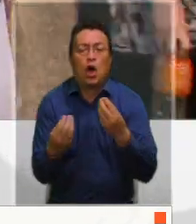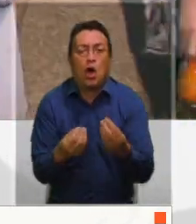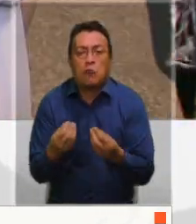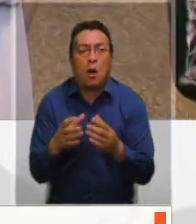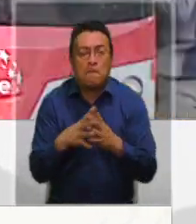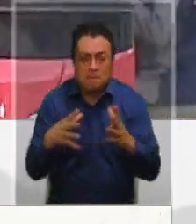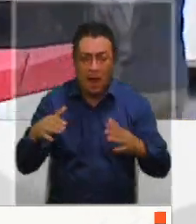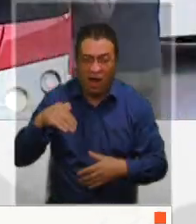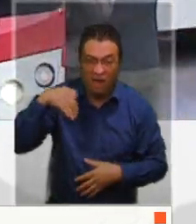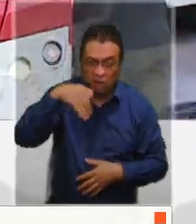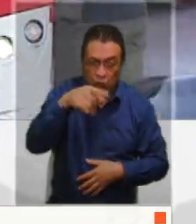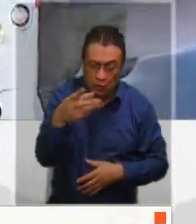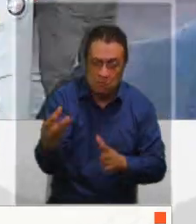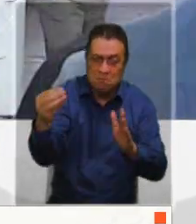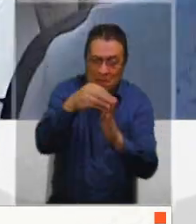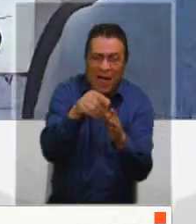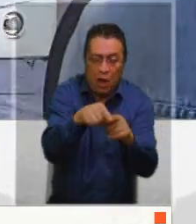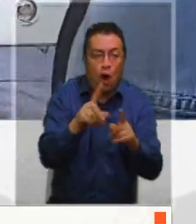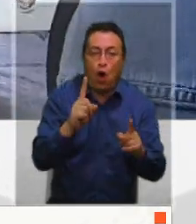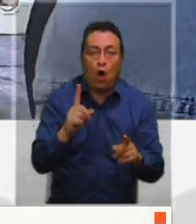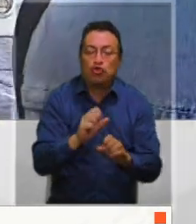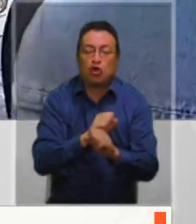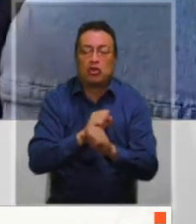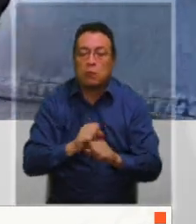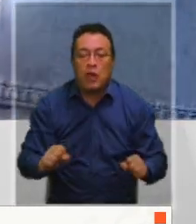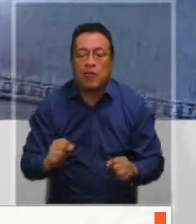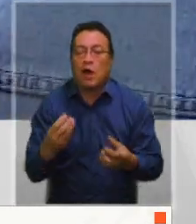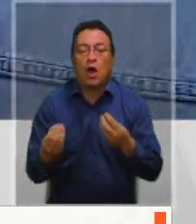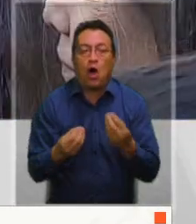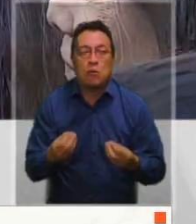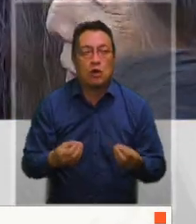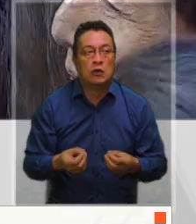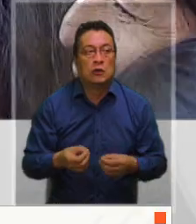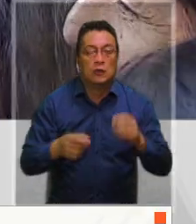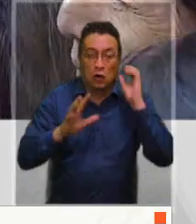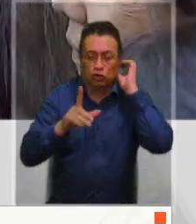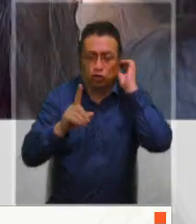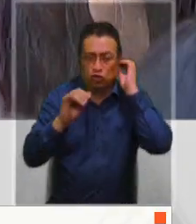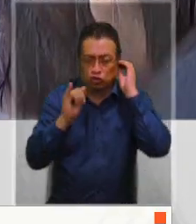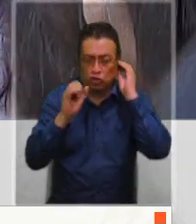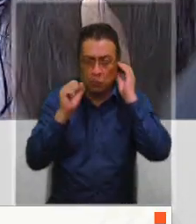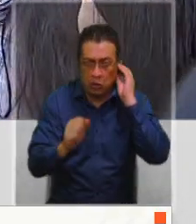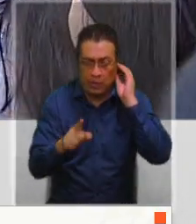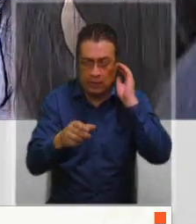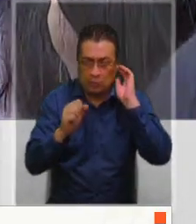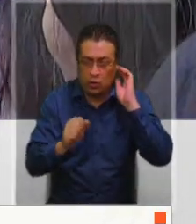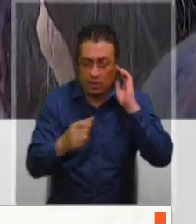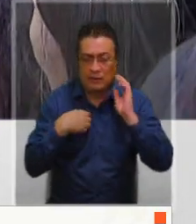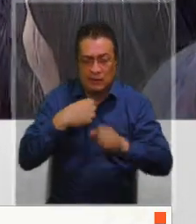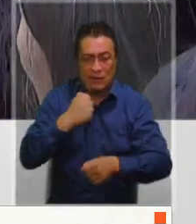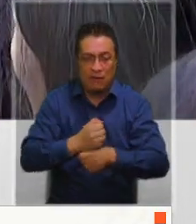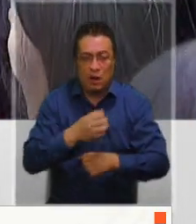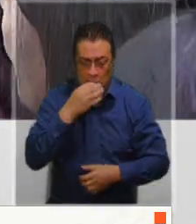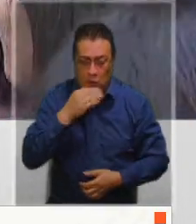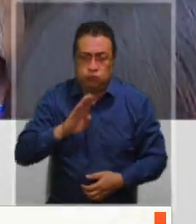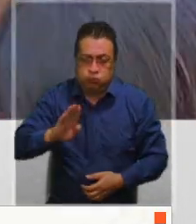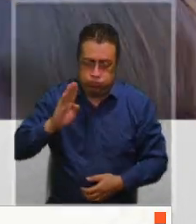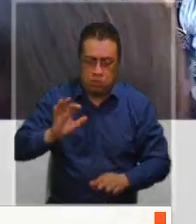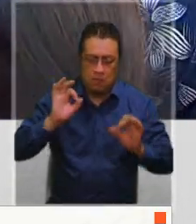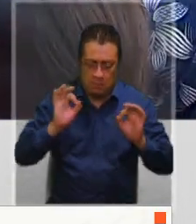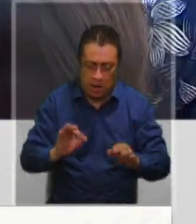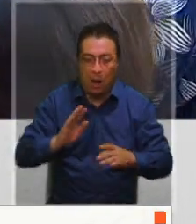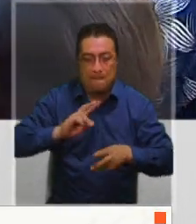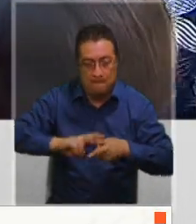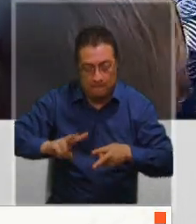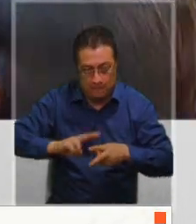más máquinas a esos servicios o es imposible dada la complejidad que se da en el desplazamiento? No, es posible, tenemos que trabajar en eso y nuestro compromiso es mejorarlo. Y para